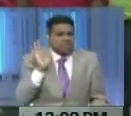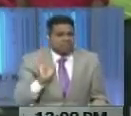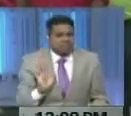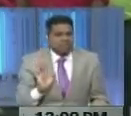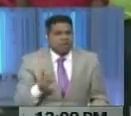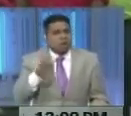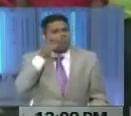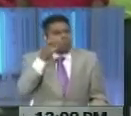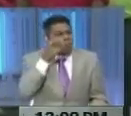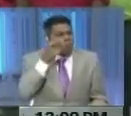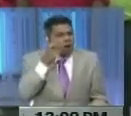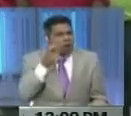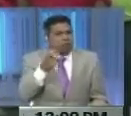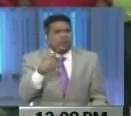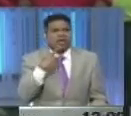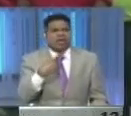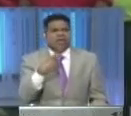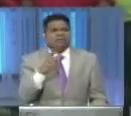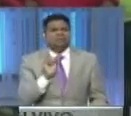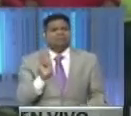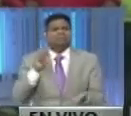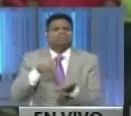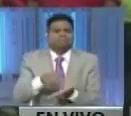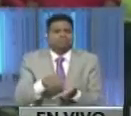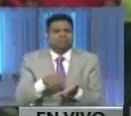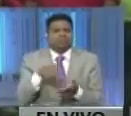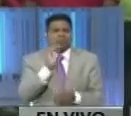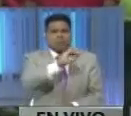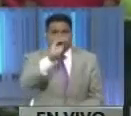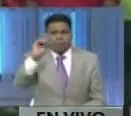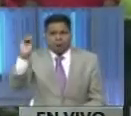Un pueblo que dice presente cuando lo convoca la patria.